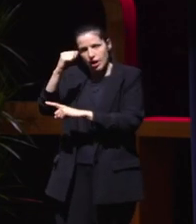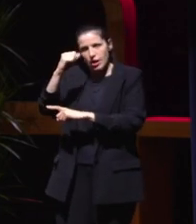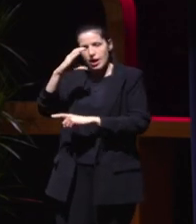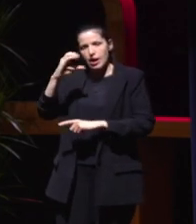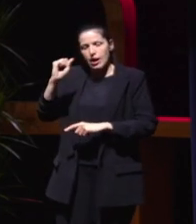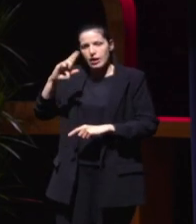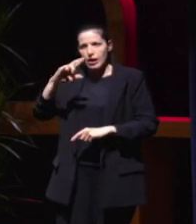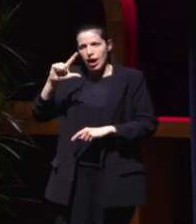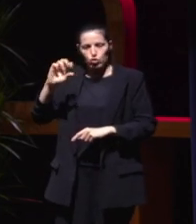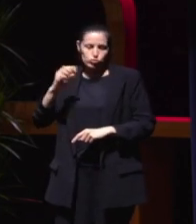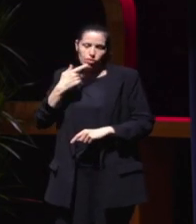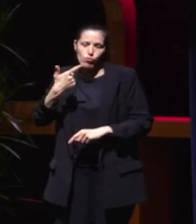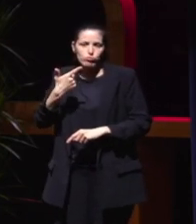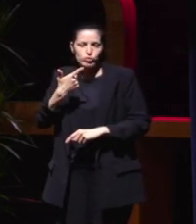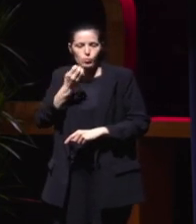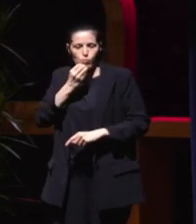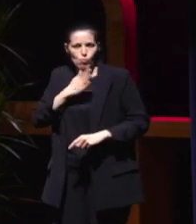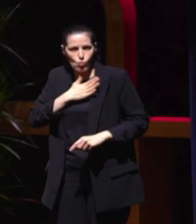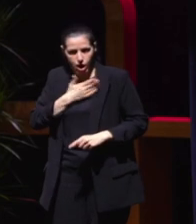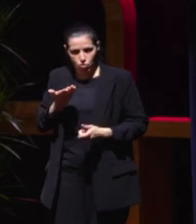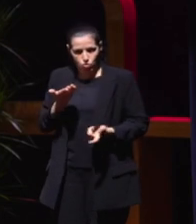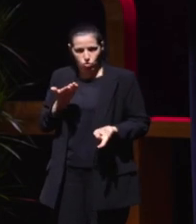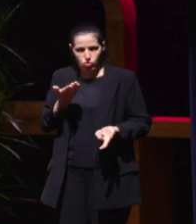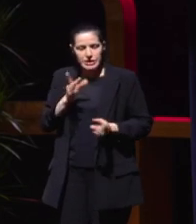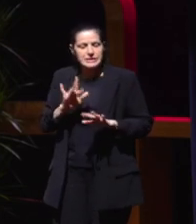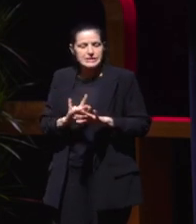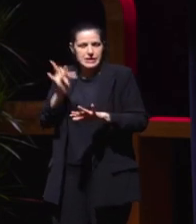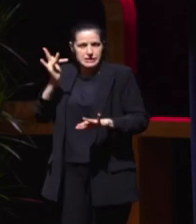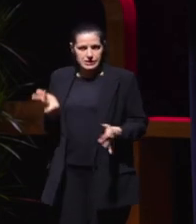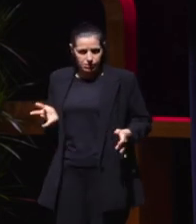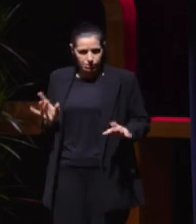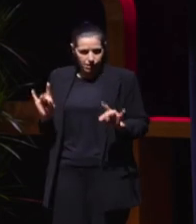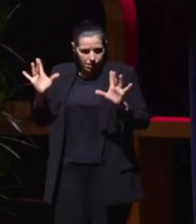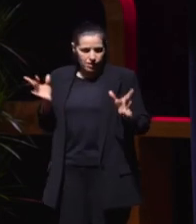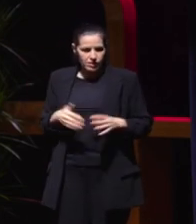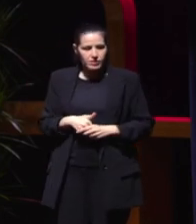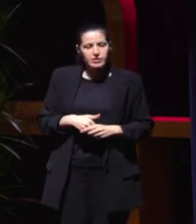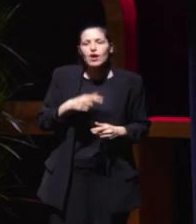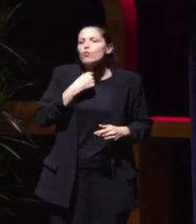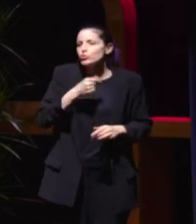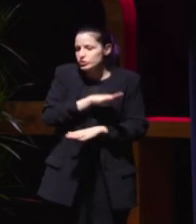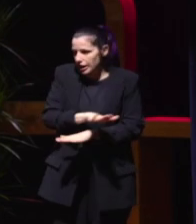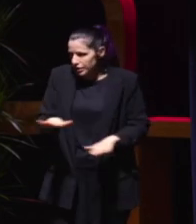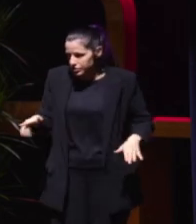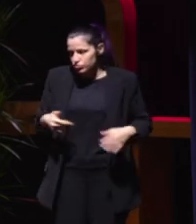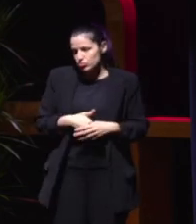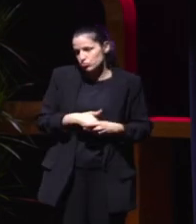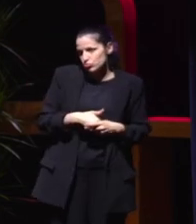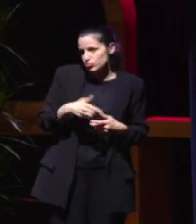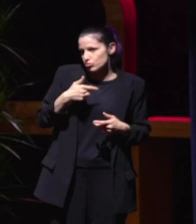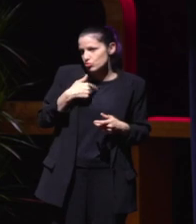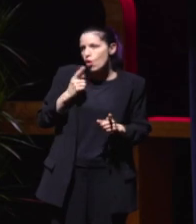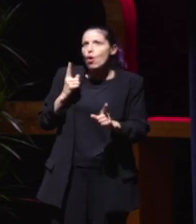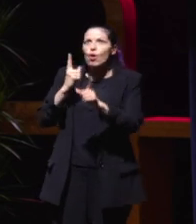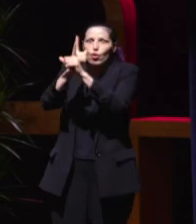es muy sensible le gusta mucho los niños no los perros Pero la pregunta no es nada contra boyero porque boyero